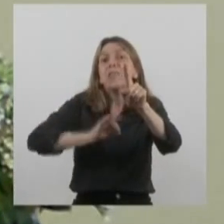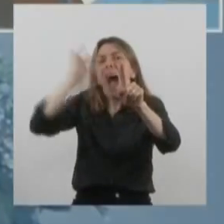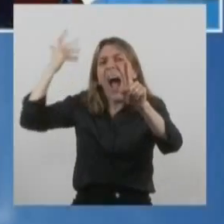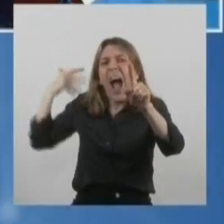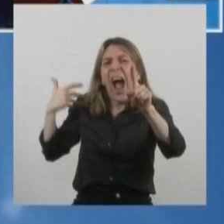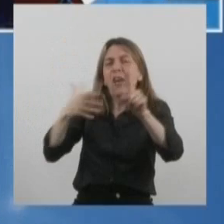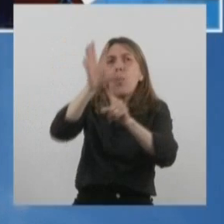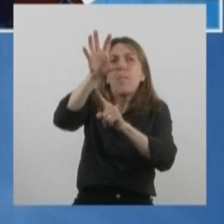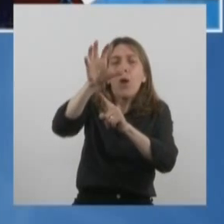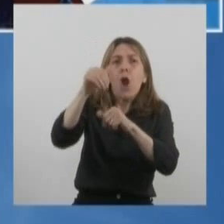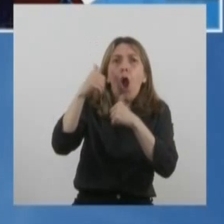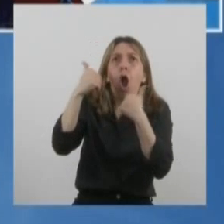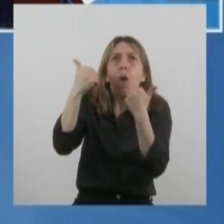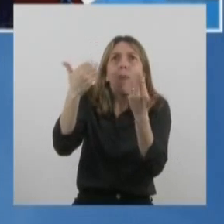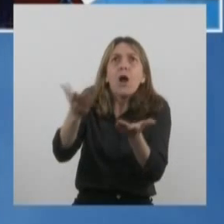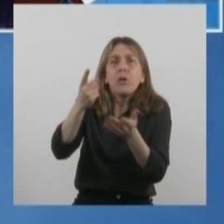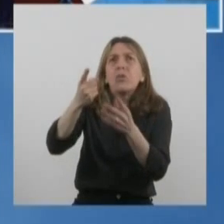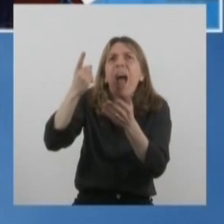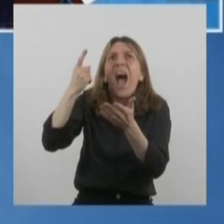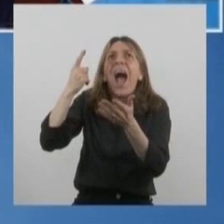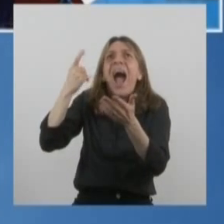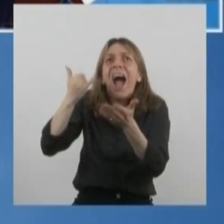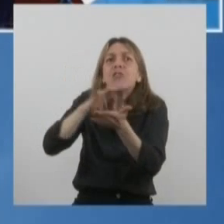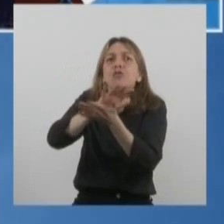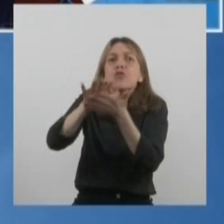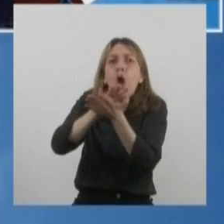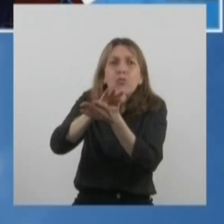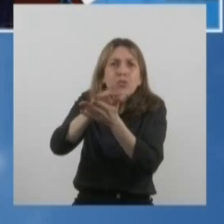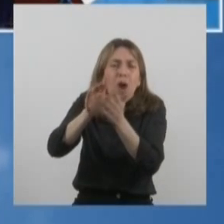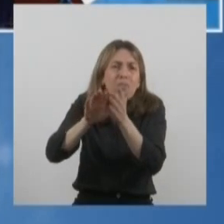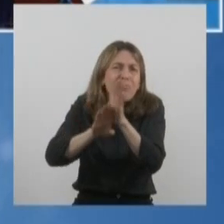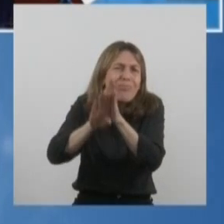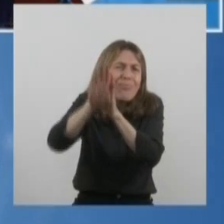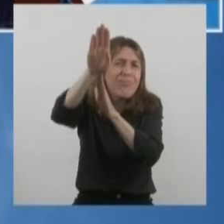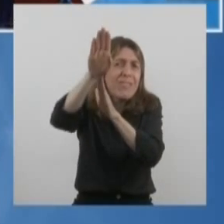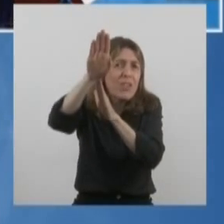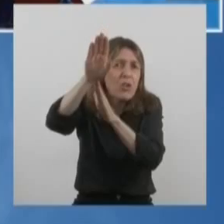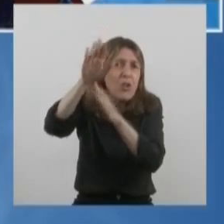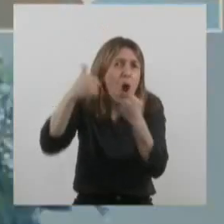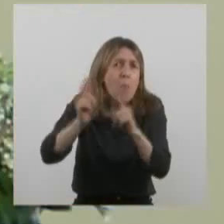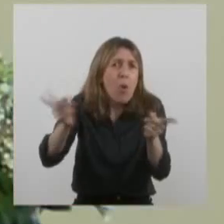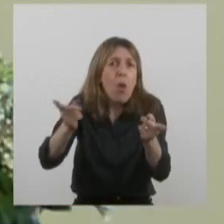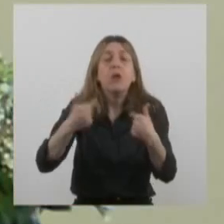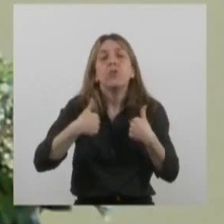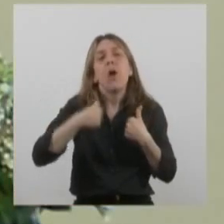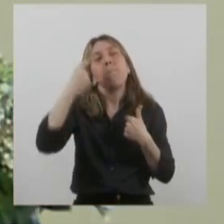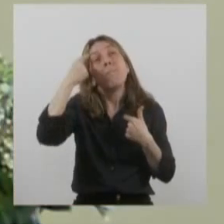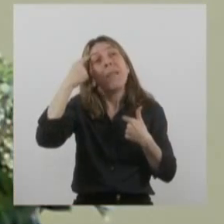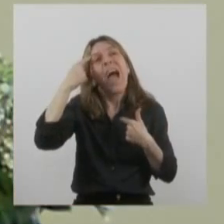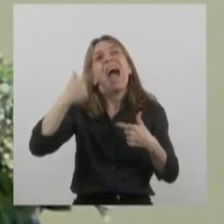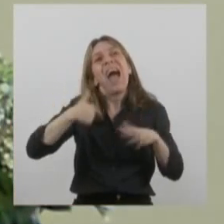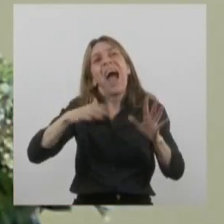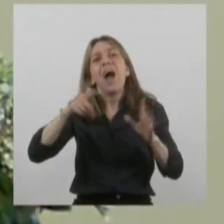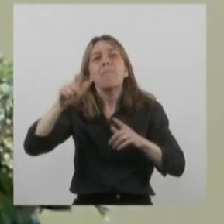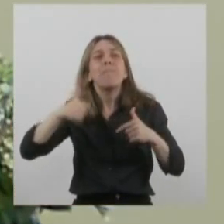oportunidad de ser lo que objetivamente pueden ser. Yo no soy de los que creen que en la Argentina